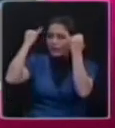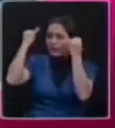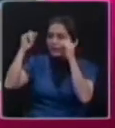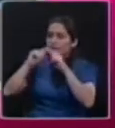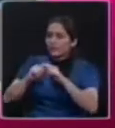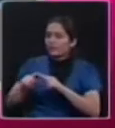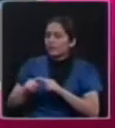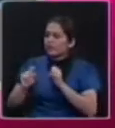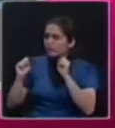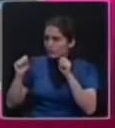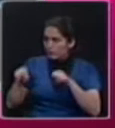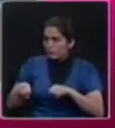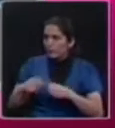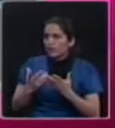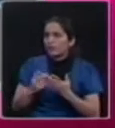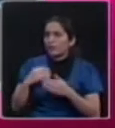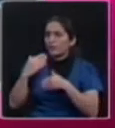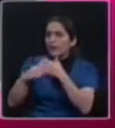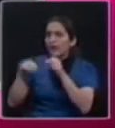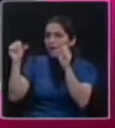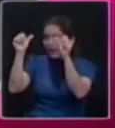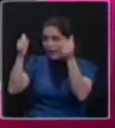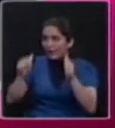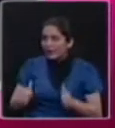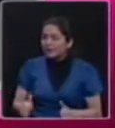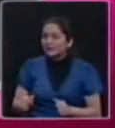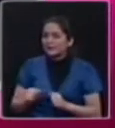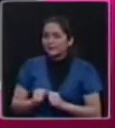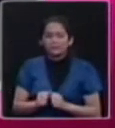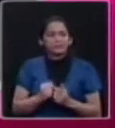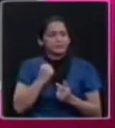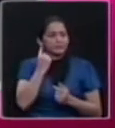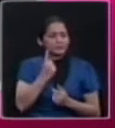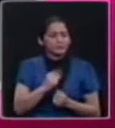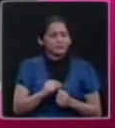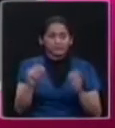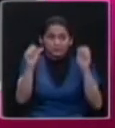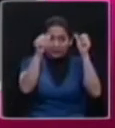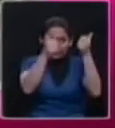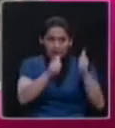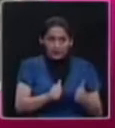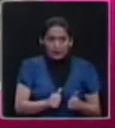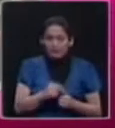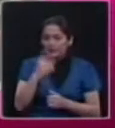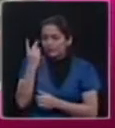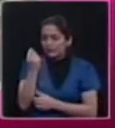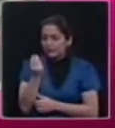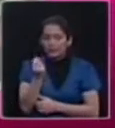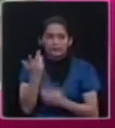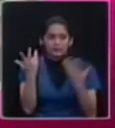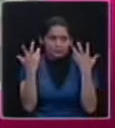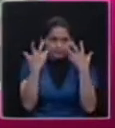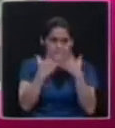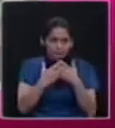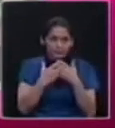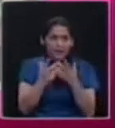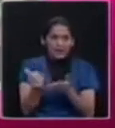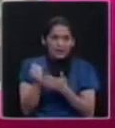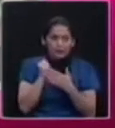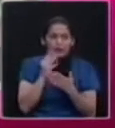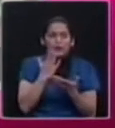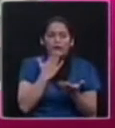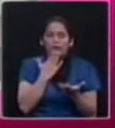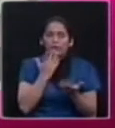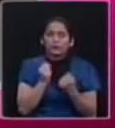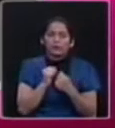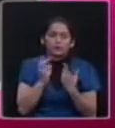produce ahora el campo artístico. También quizás una de las ventajas de la vinculación del arte con la economía definitivamente son las redes sociales, que nos permiten estar más